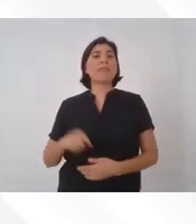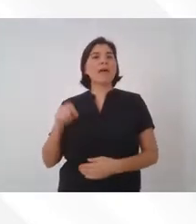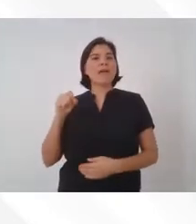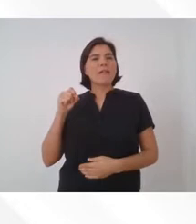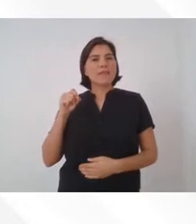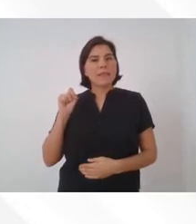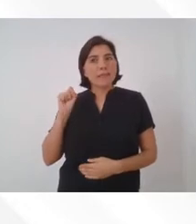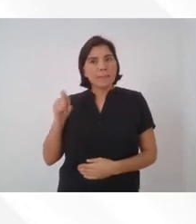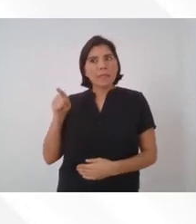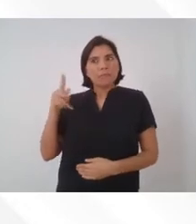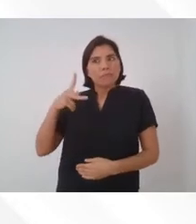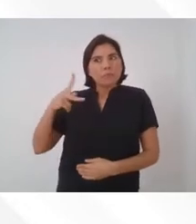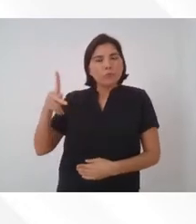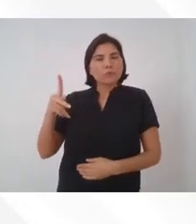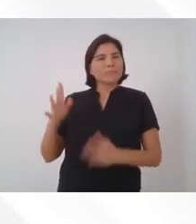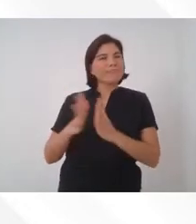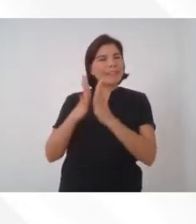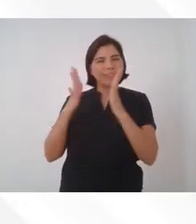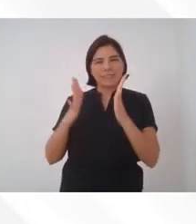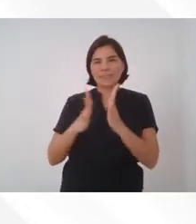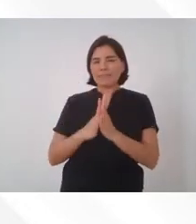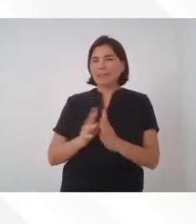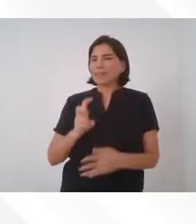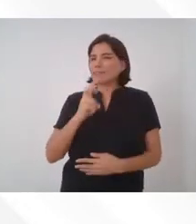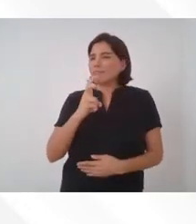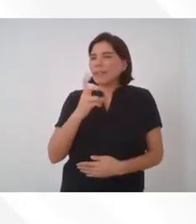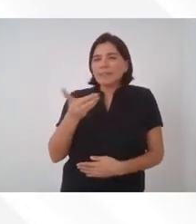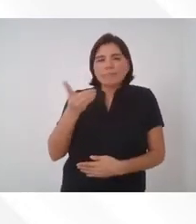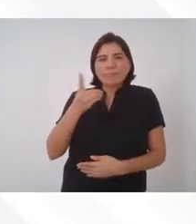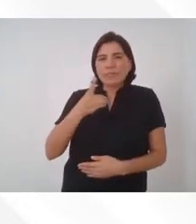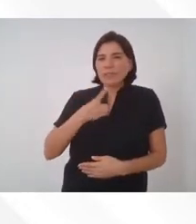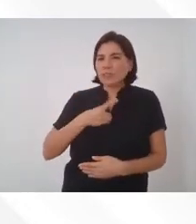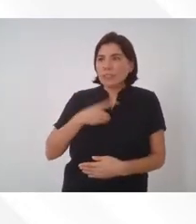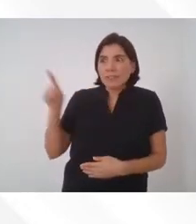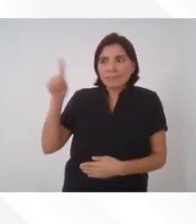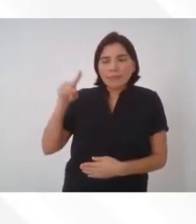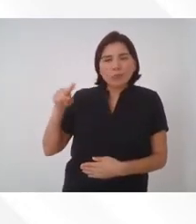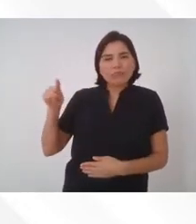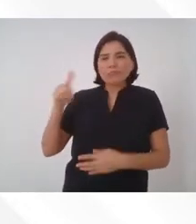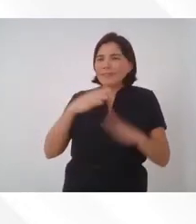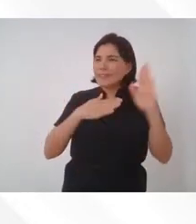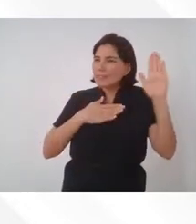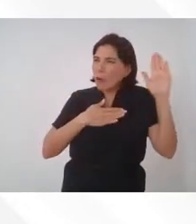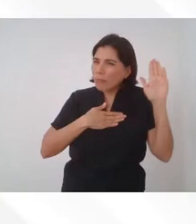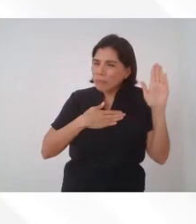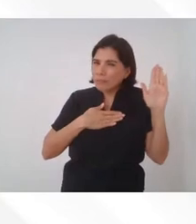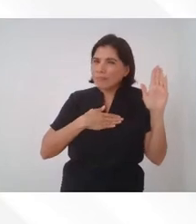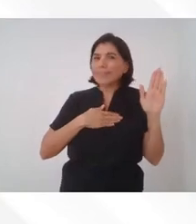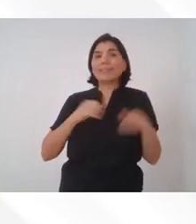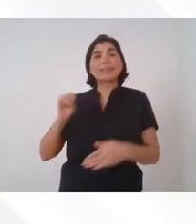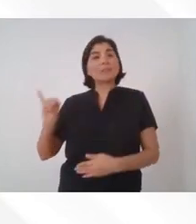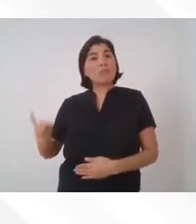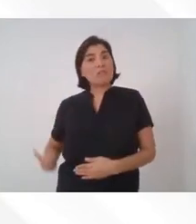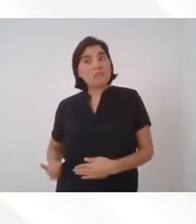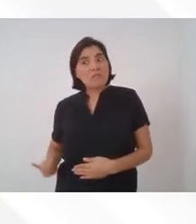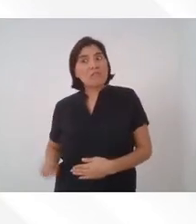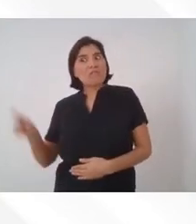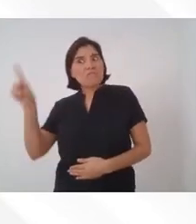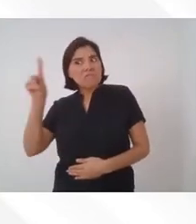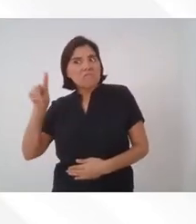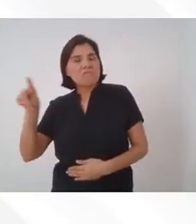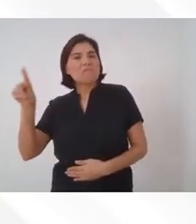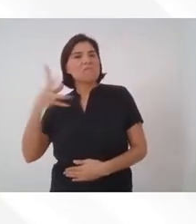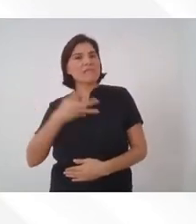Así es que esto nos habla de este compromiso, de este interés que ustedes tienen y de cómo también esto, de